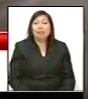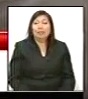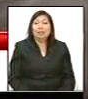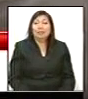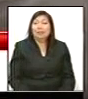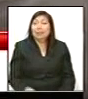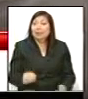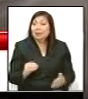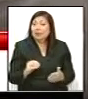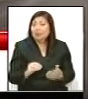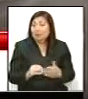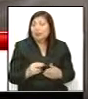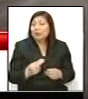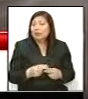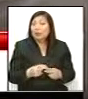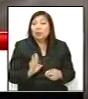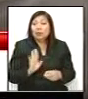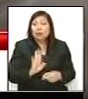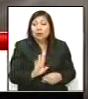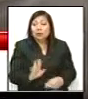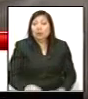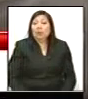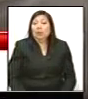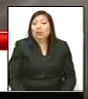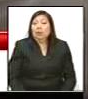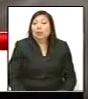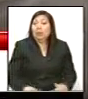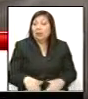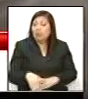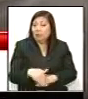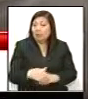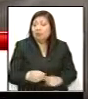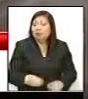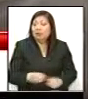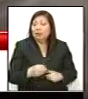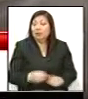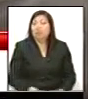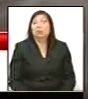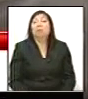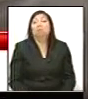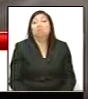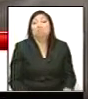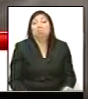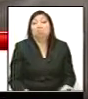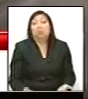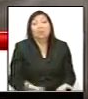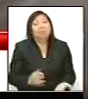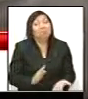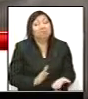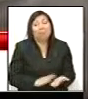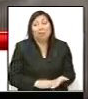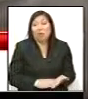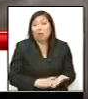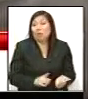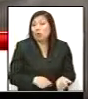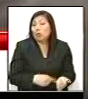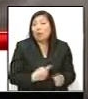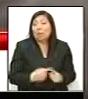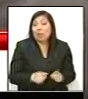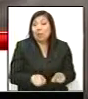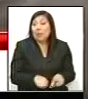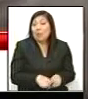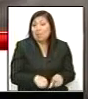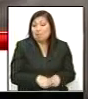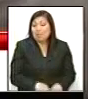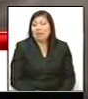puesto el nombre suyo en sus avenidas principales cuando han urbanizado. Bueno, esa es una mala costumbre que habría que revisar. Pero también es